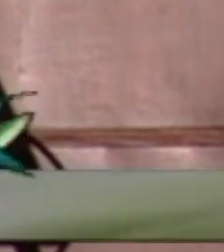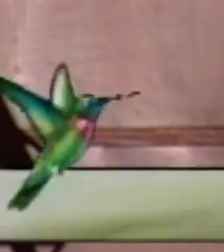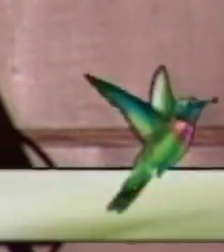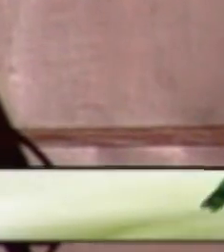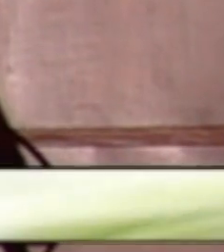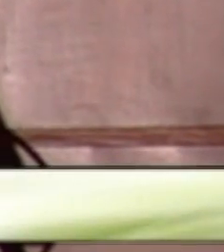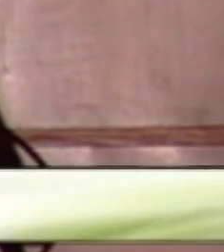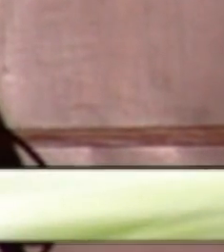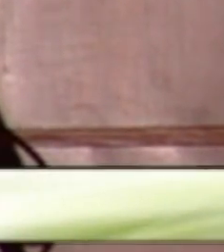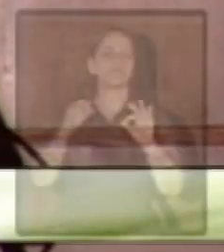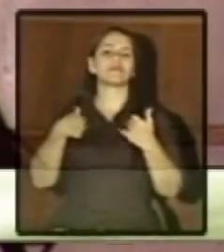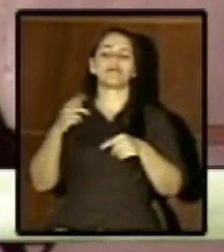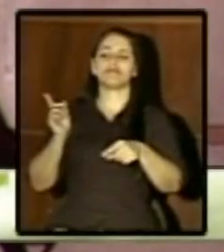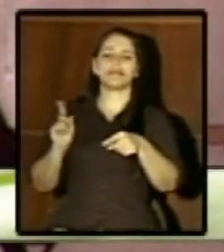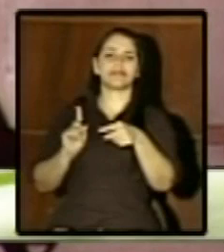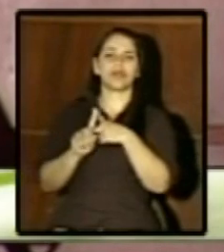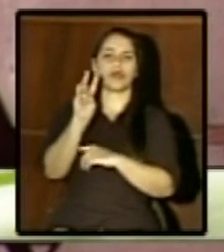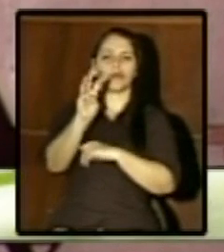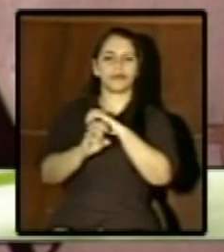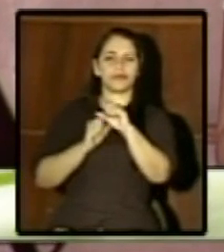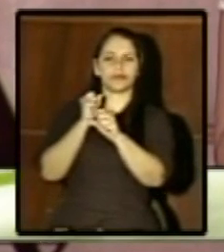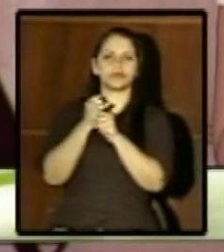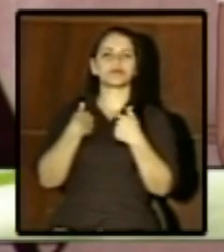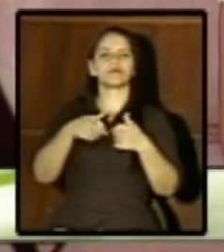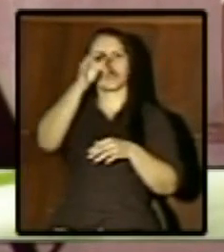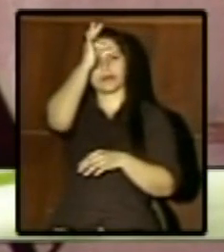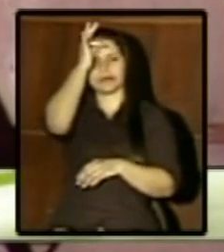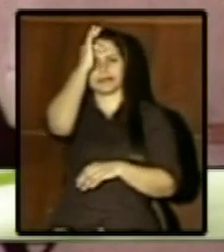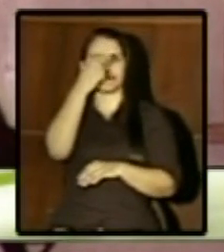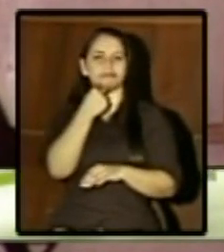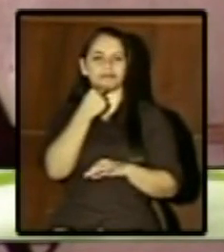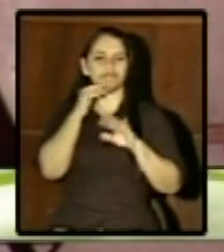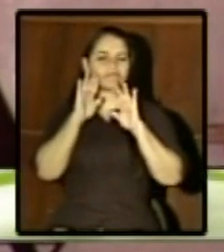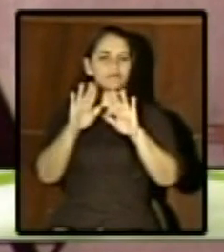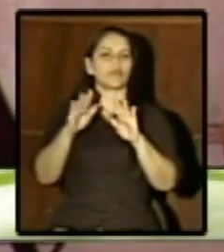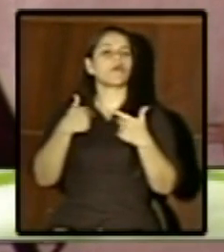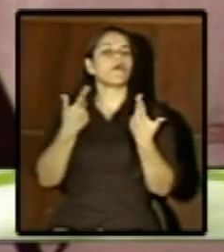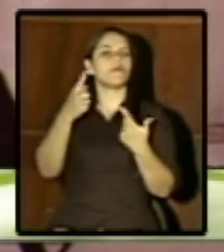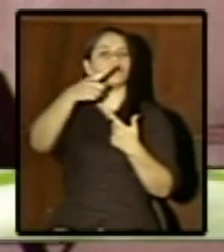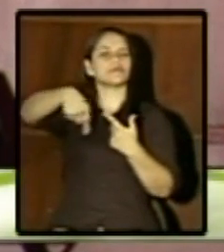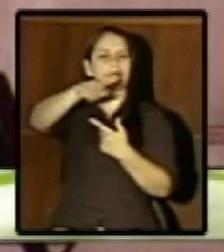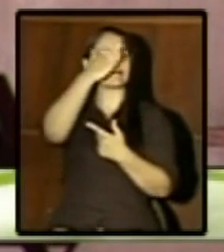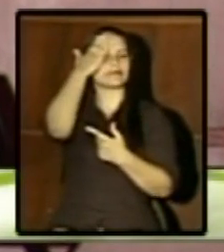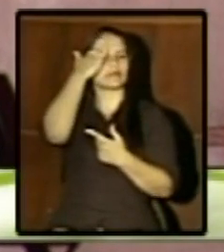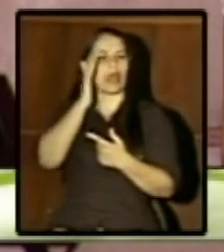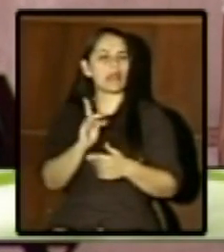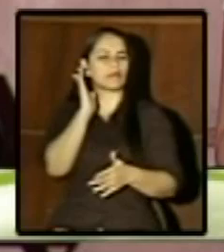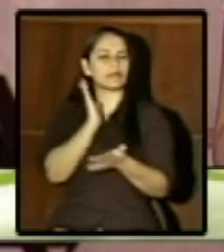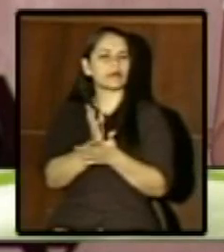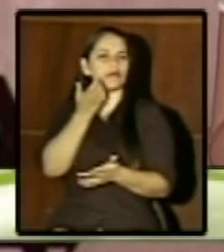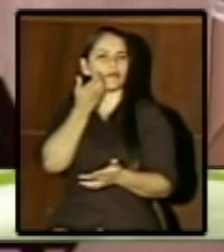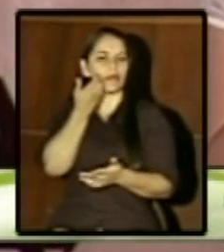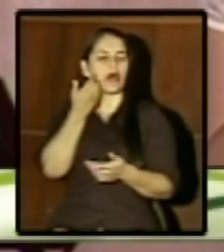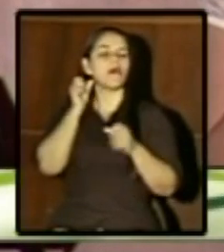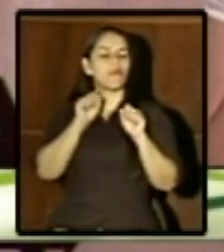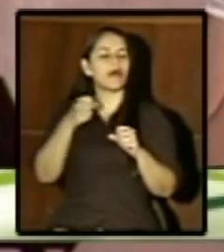Hospital Universitario de San Vicente Fundación para darles a todos ustedes indicaciones de que puedan detectar a tiempo enfermedades, puedan